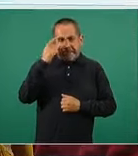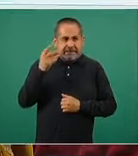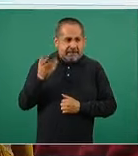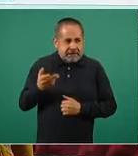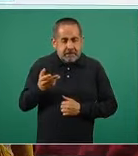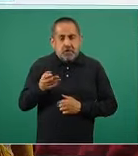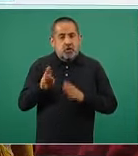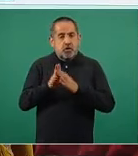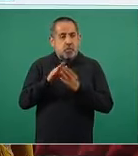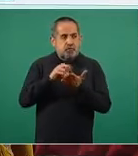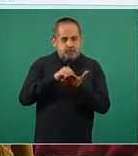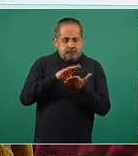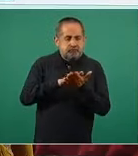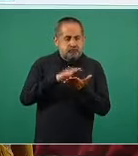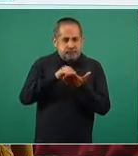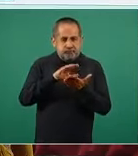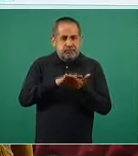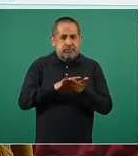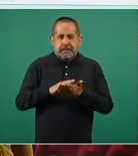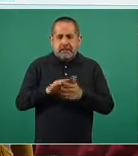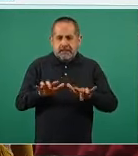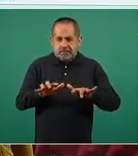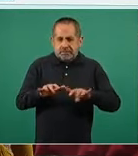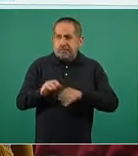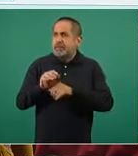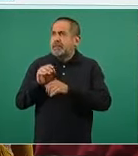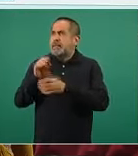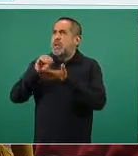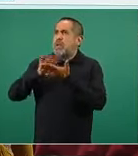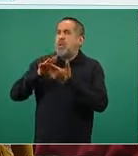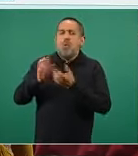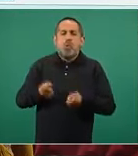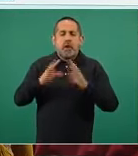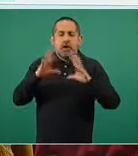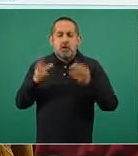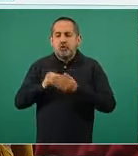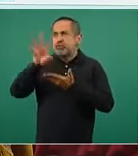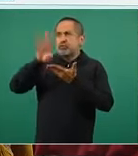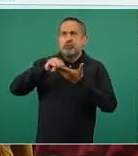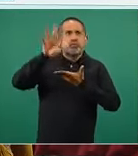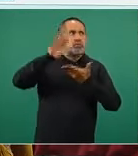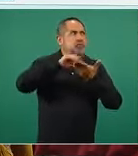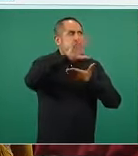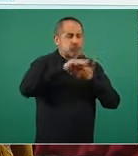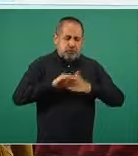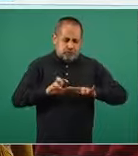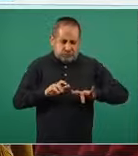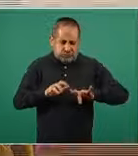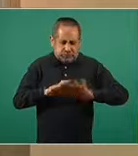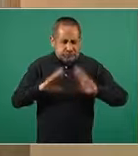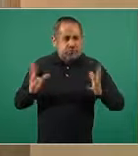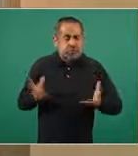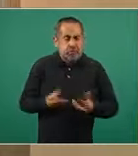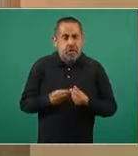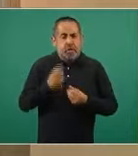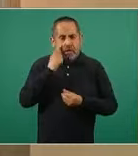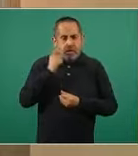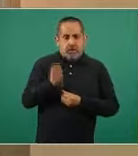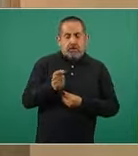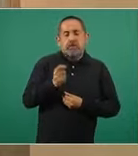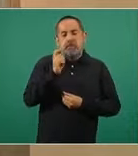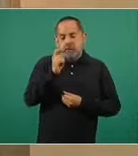de los registros del CISVER, del Sistema de Vigilancia Epidemiológica de Enfermedad Respiratoria Viral, pues que ya tenemos más